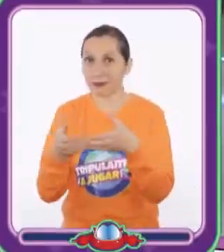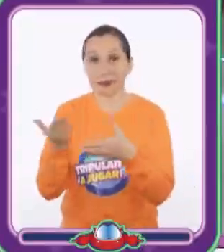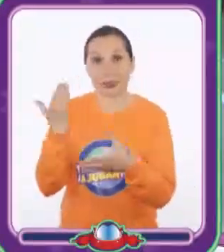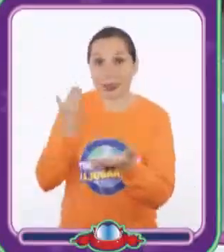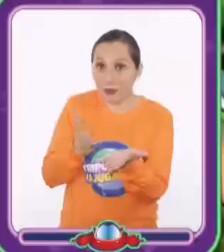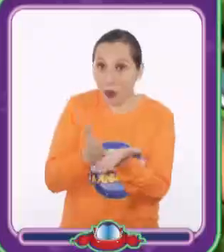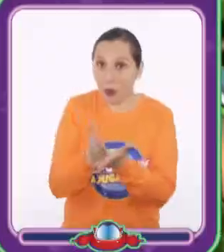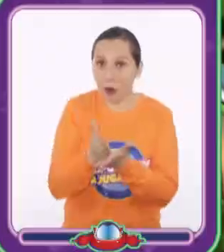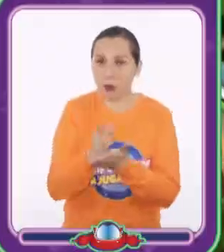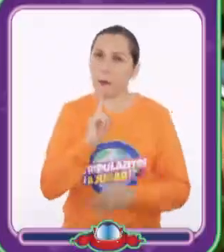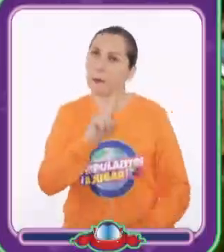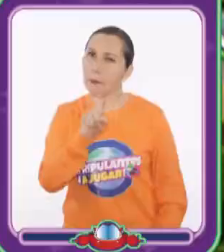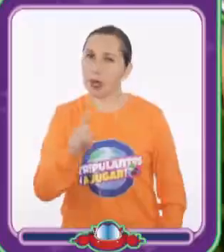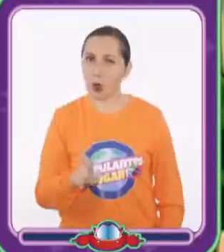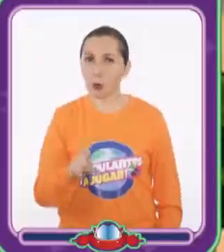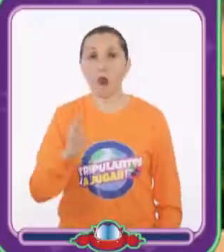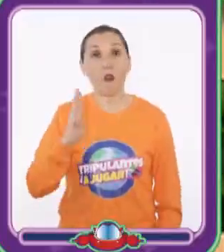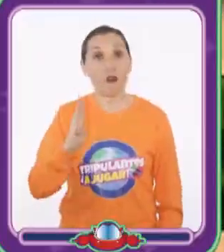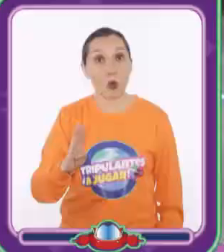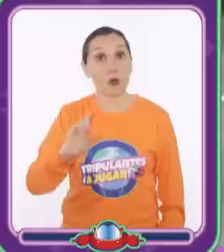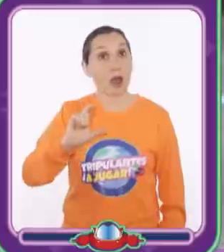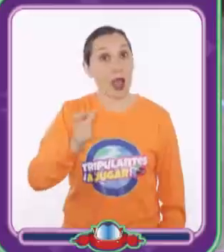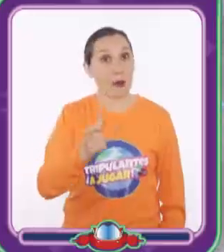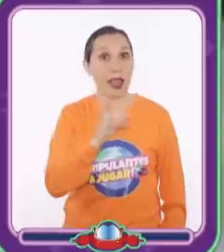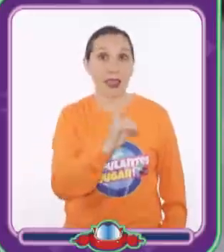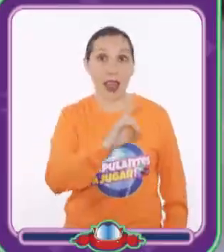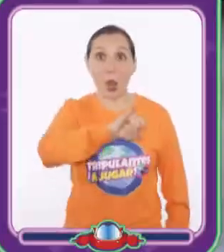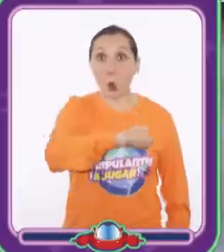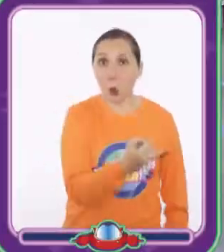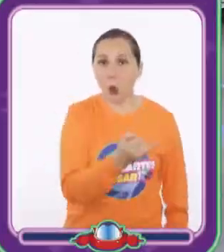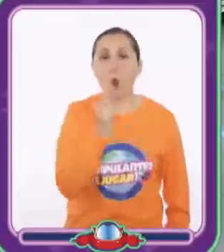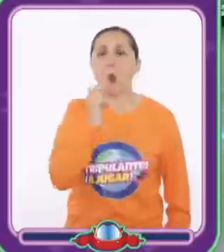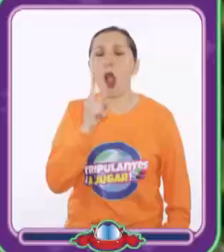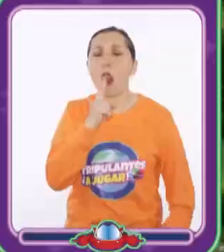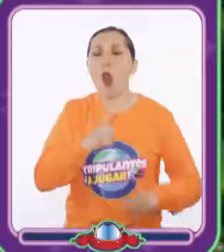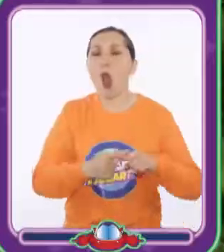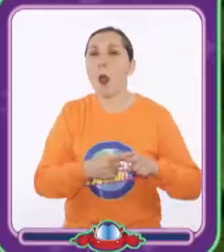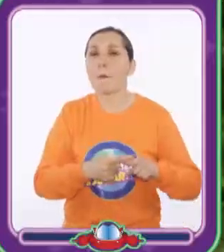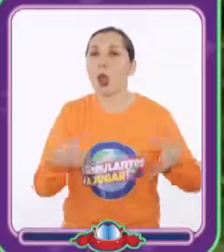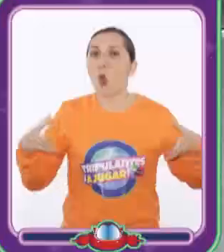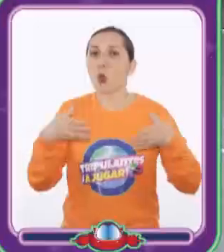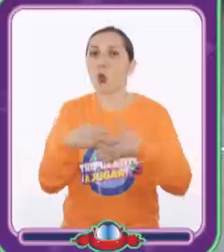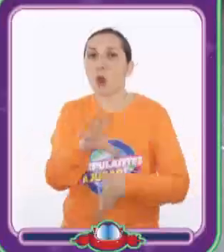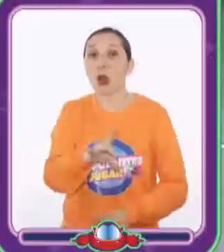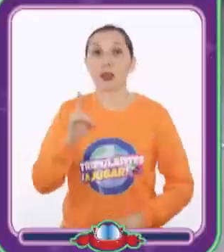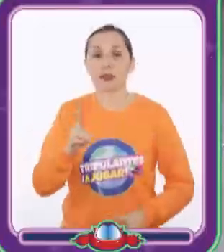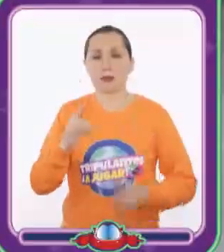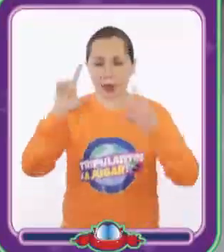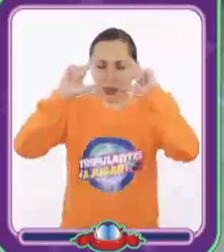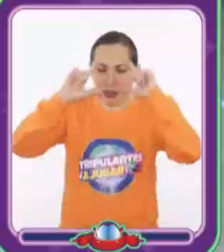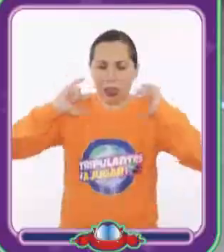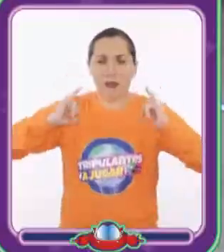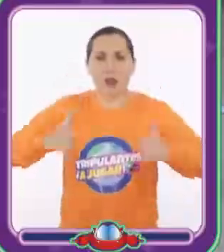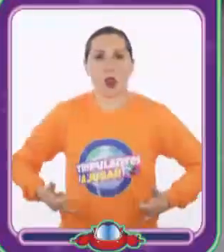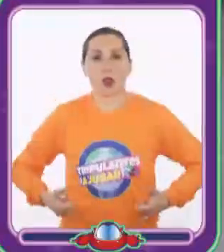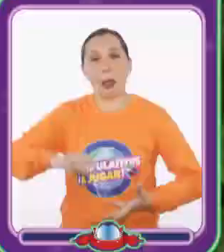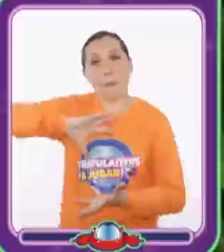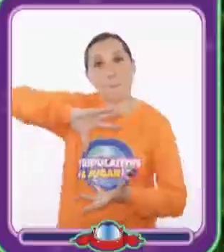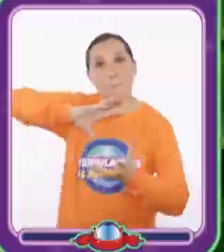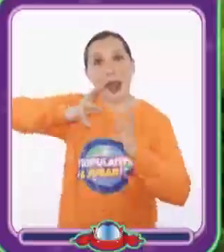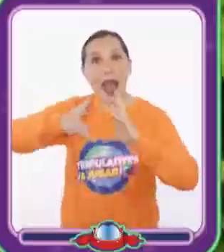de comenzar, les tengo una pregunta. Bruno, Gaspar, Daireles y Juliana, ¿qué nombre de grupo eligieron? ¡Tripulación